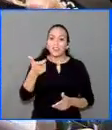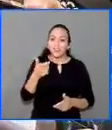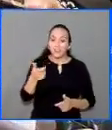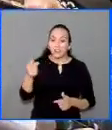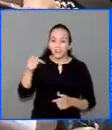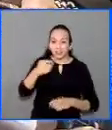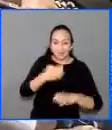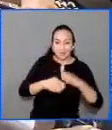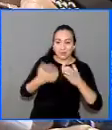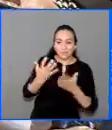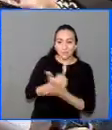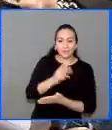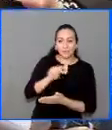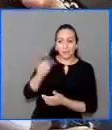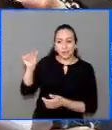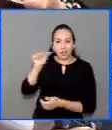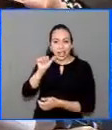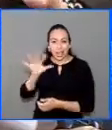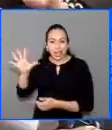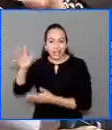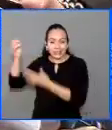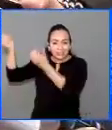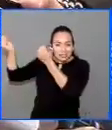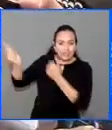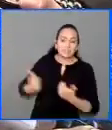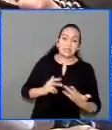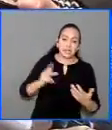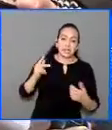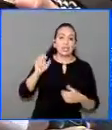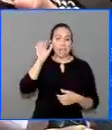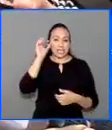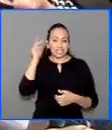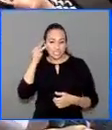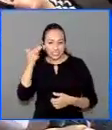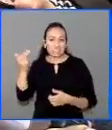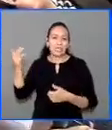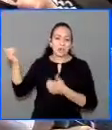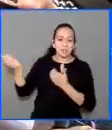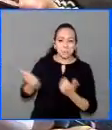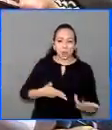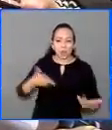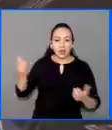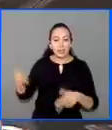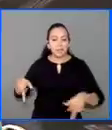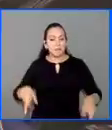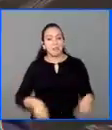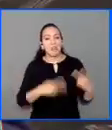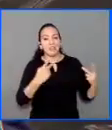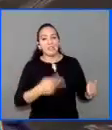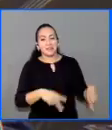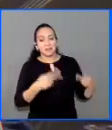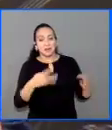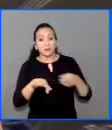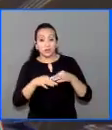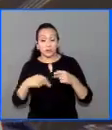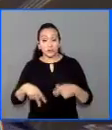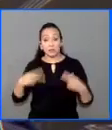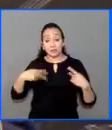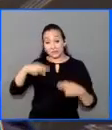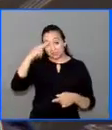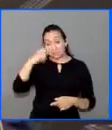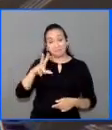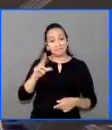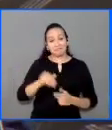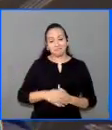que por tanto no pagó impuestos en México y que por tanto no generó trabajos para mexicanas y mexicanos. El titular del